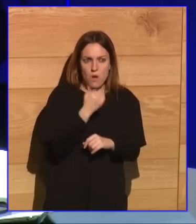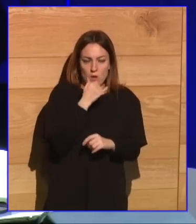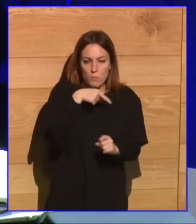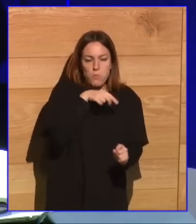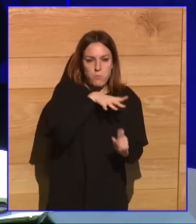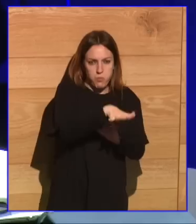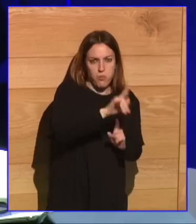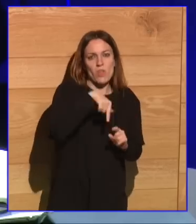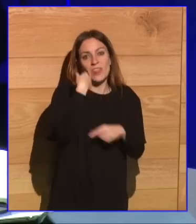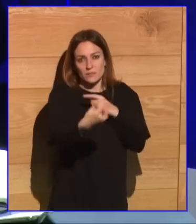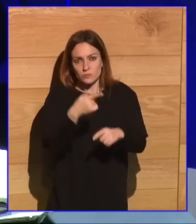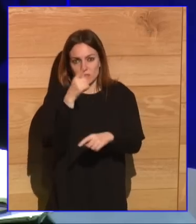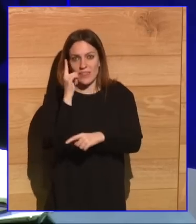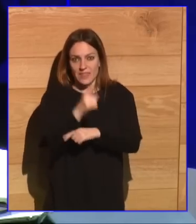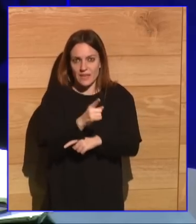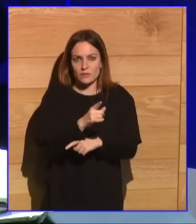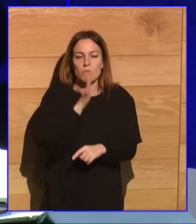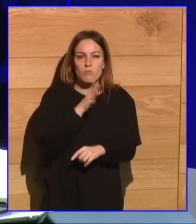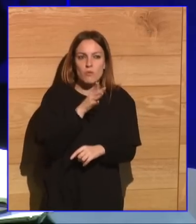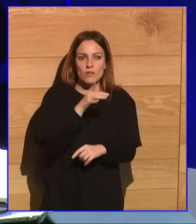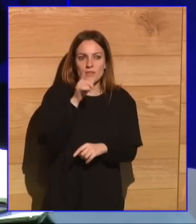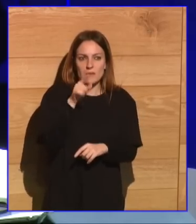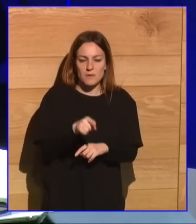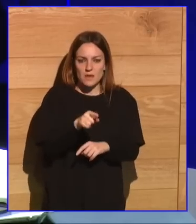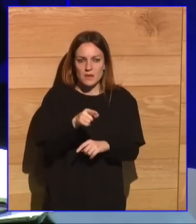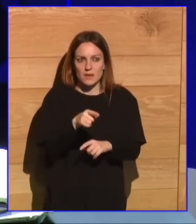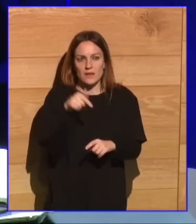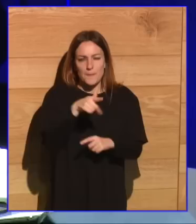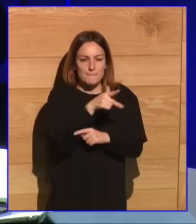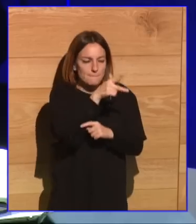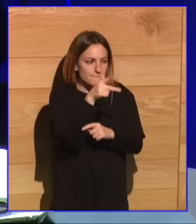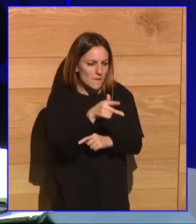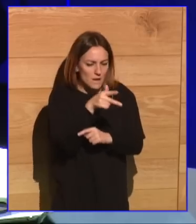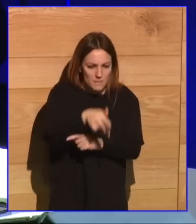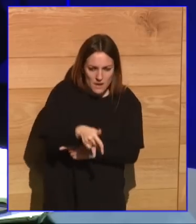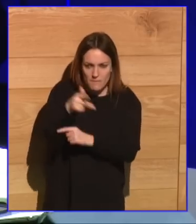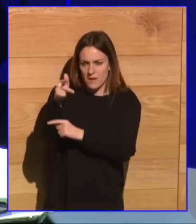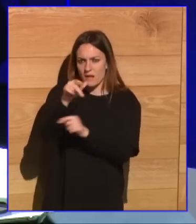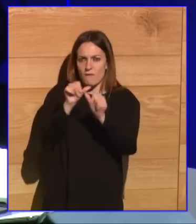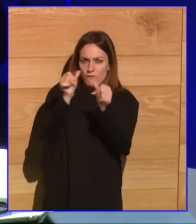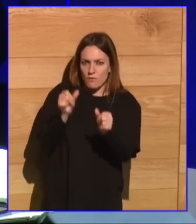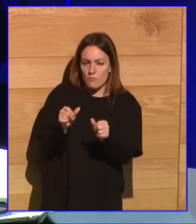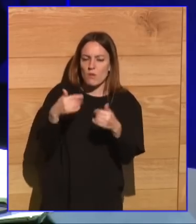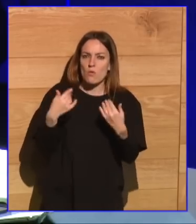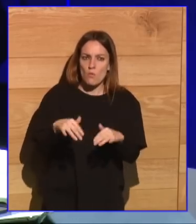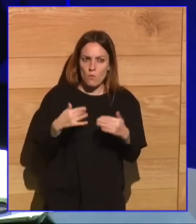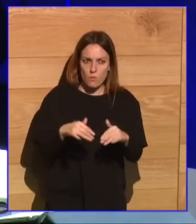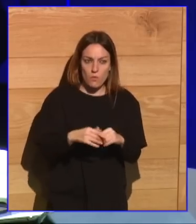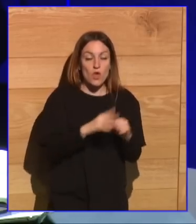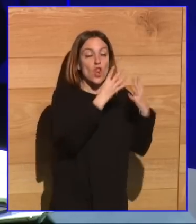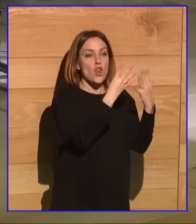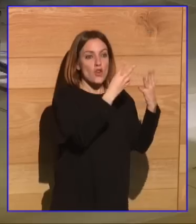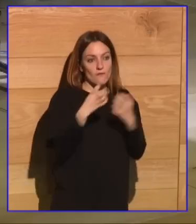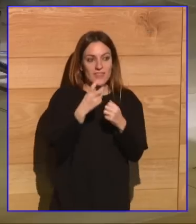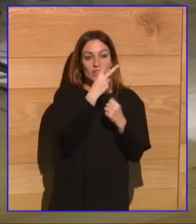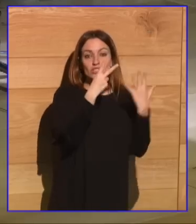influyente para muchos directores también, porque te pierdes en sus planos, te pierdes en el 972, concretamente. uso de